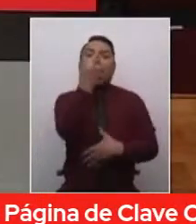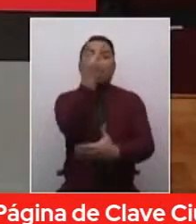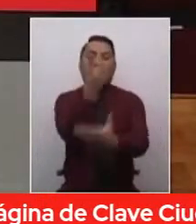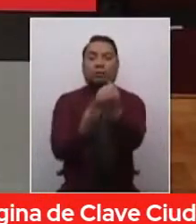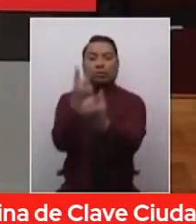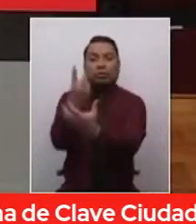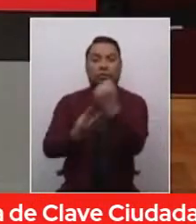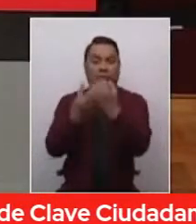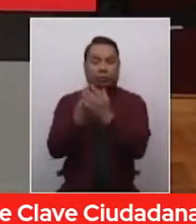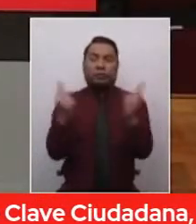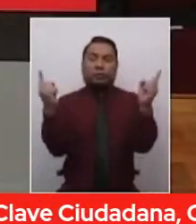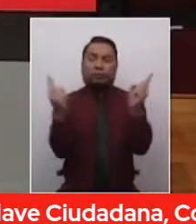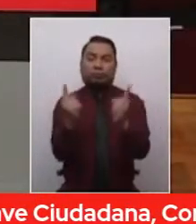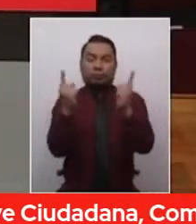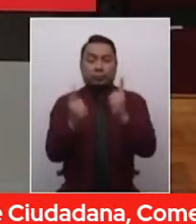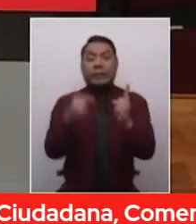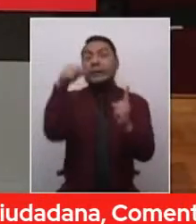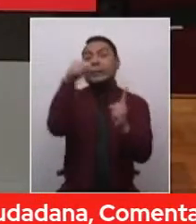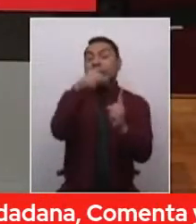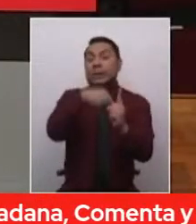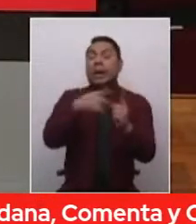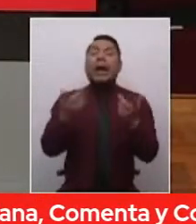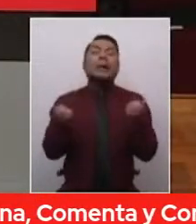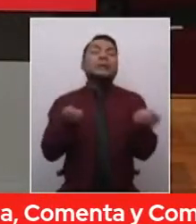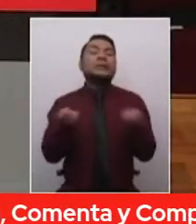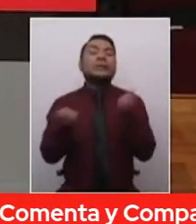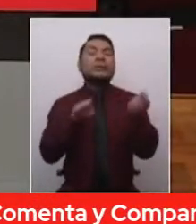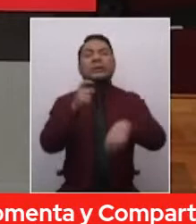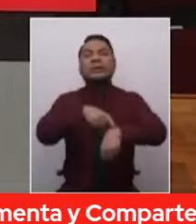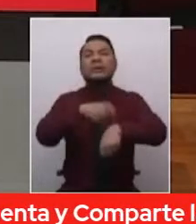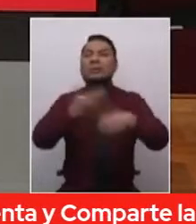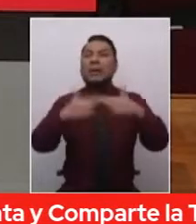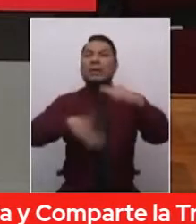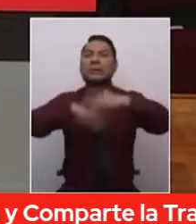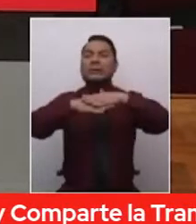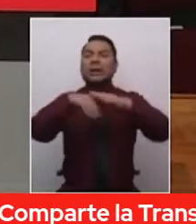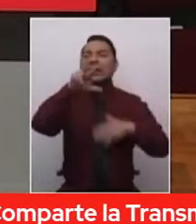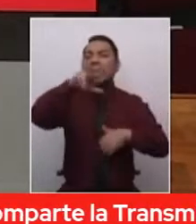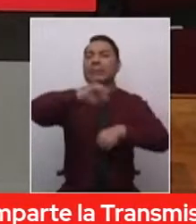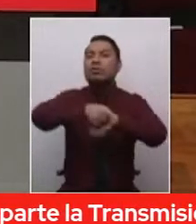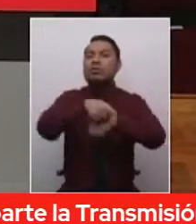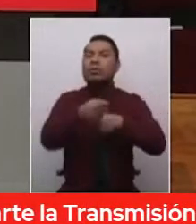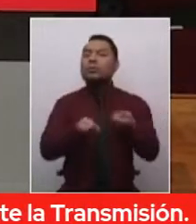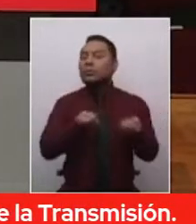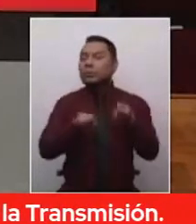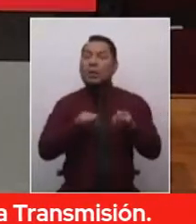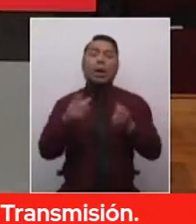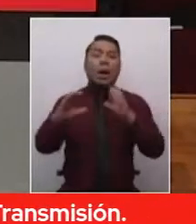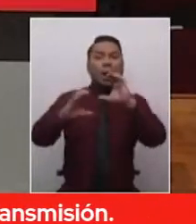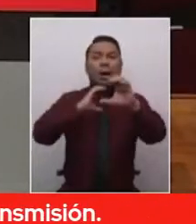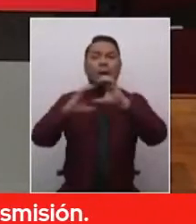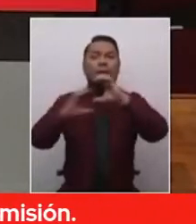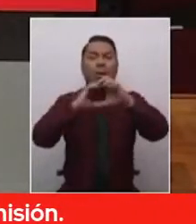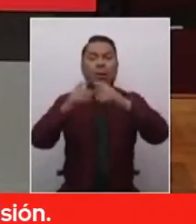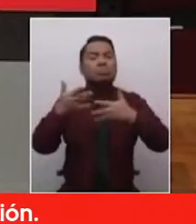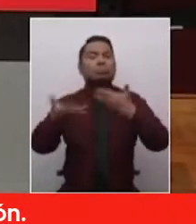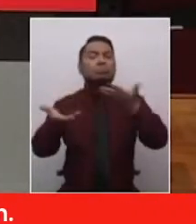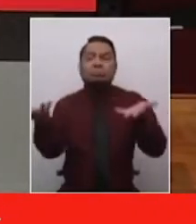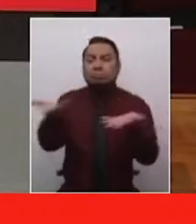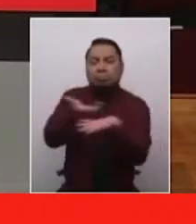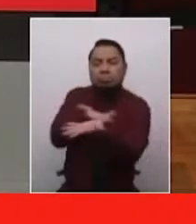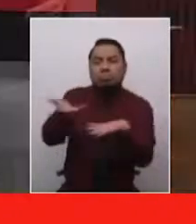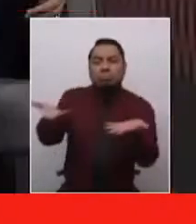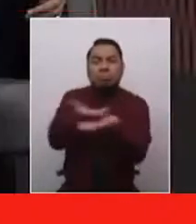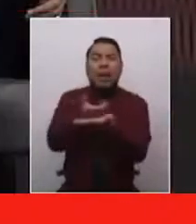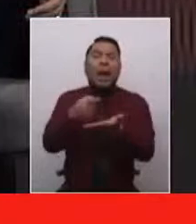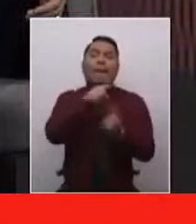cada candidato autoadministrará un tiempo de máximo 3 minutos para que el diálogo fluya y puedan haber